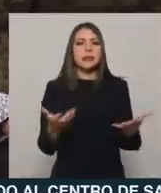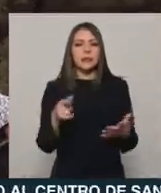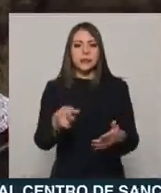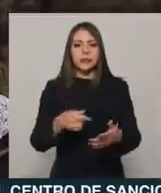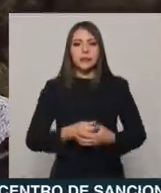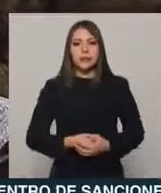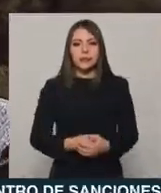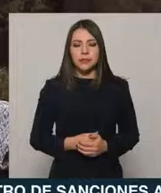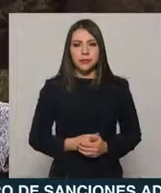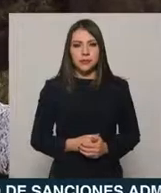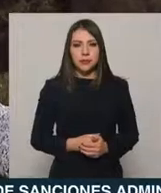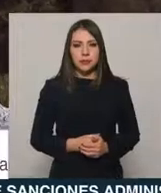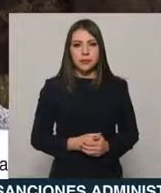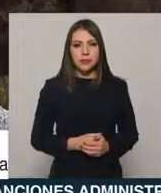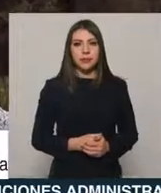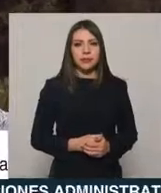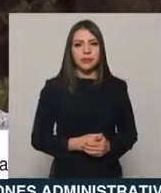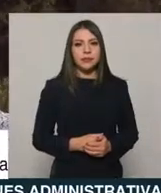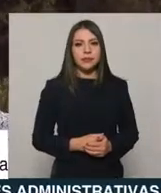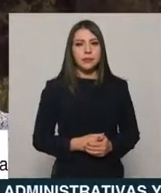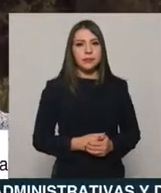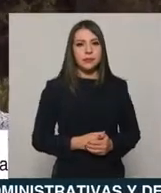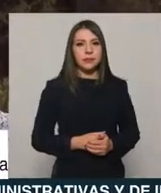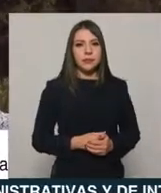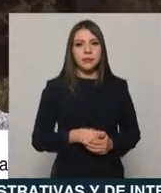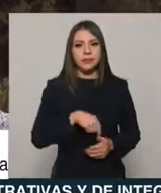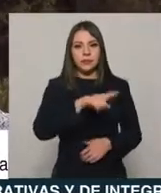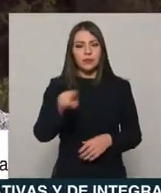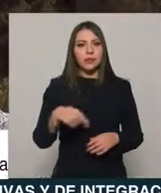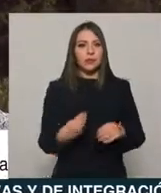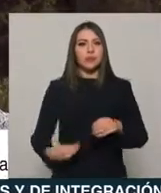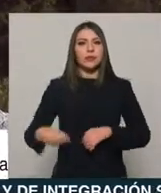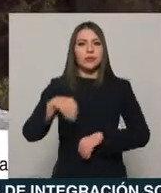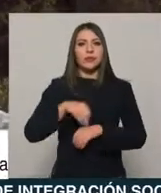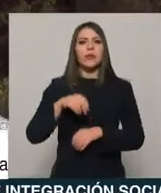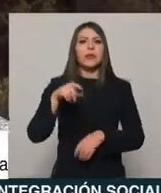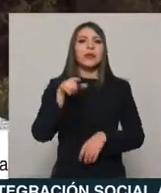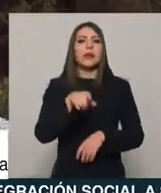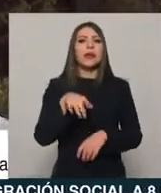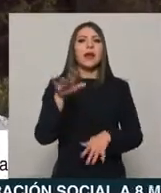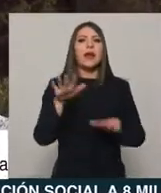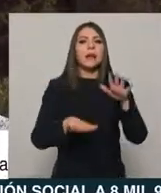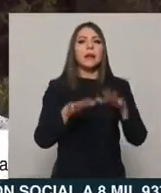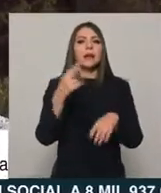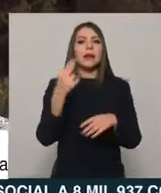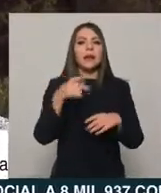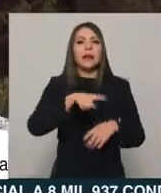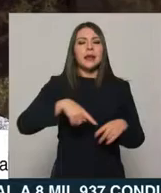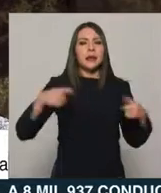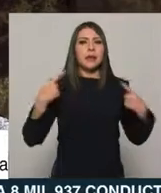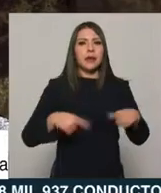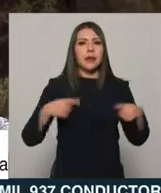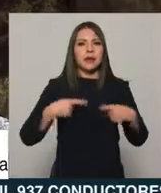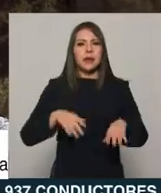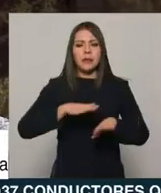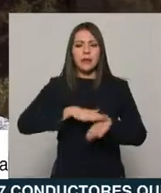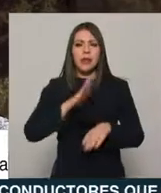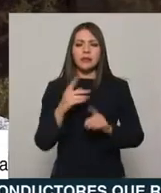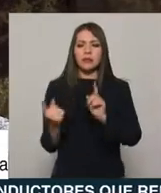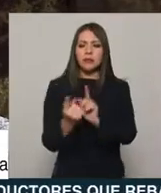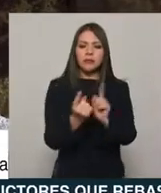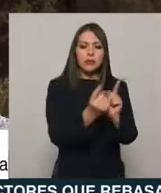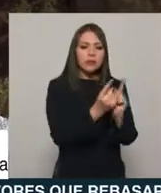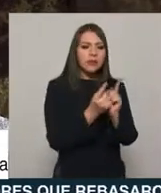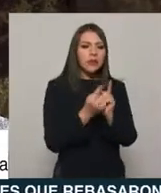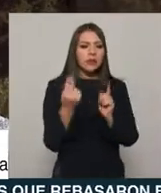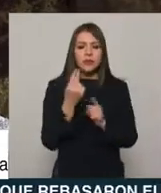justicia alternativa fueron creados a virtud de la necesidad de que las personas fueran un poco más activas y proactivas en la